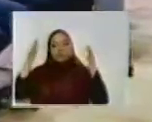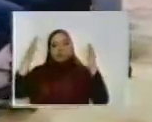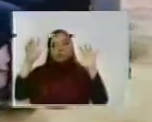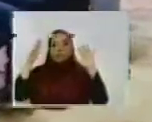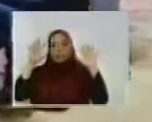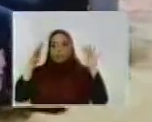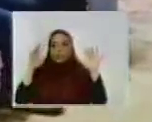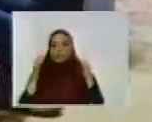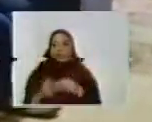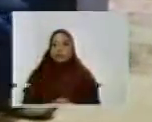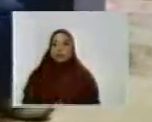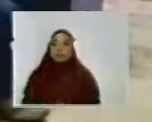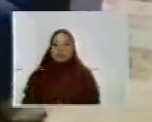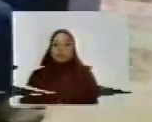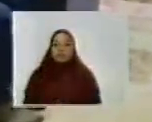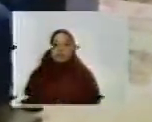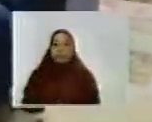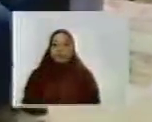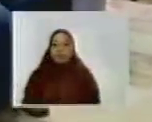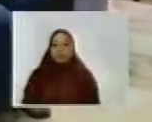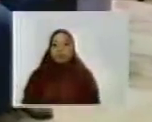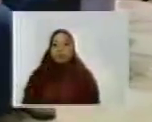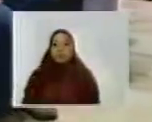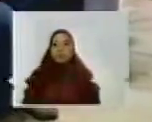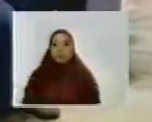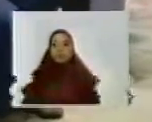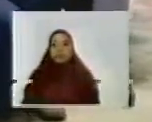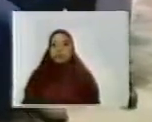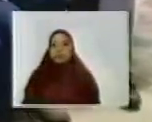Alí Rodríguez Araque.